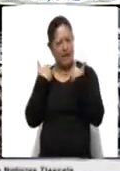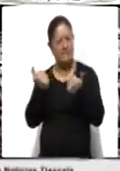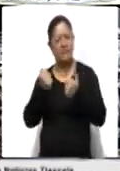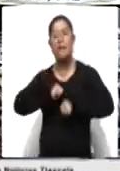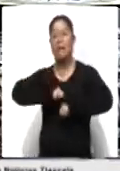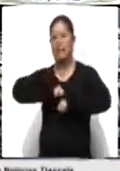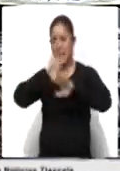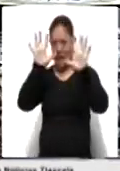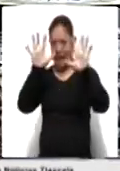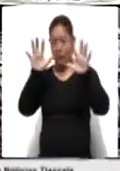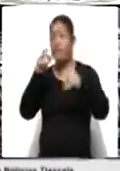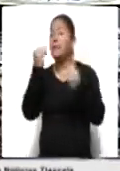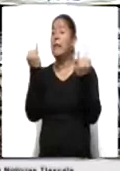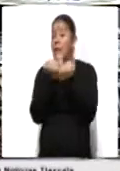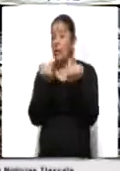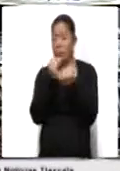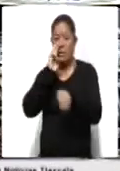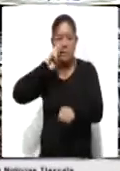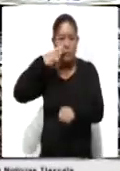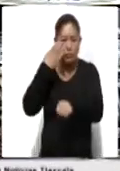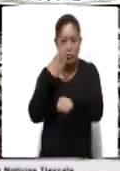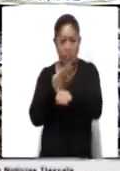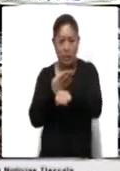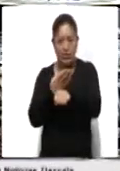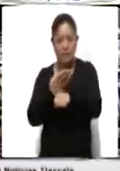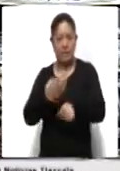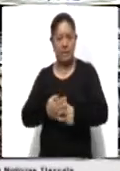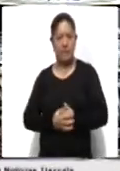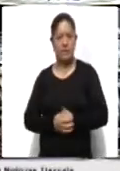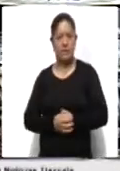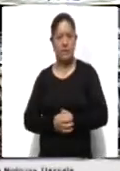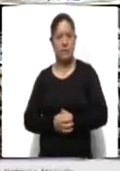y que también es responsable